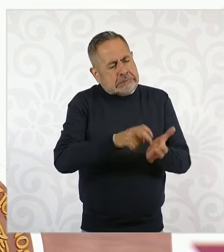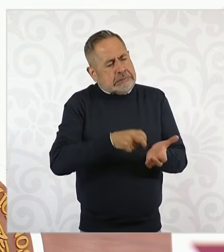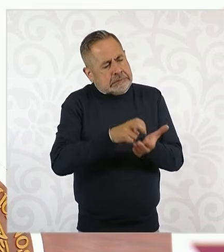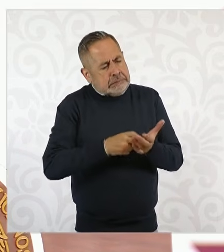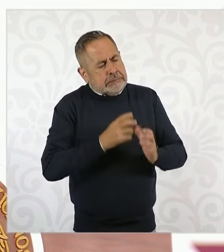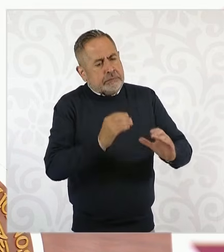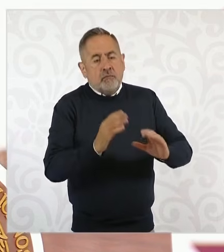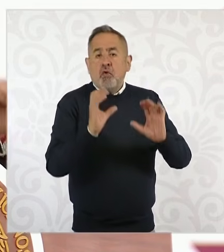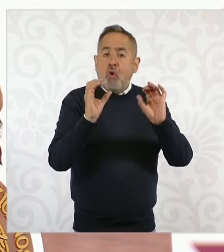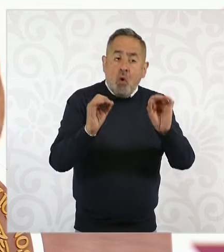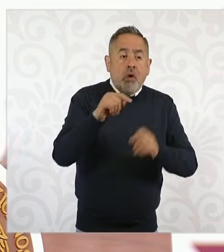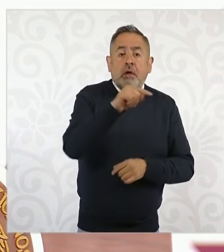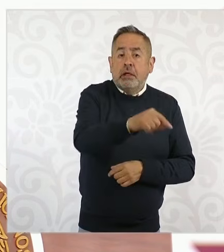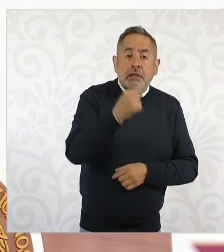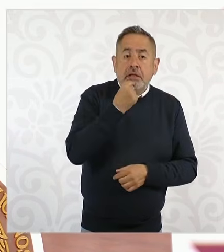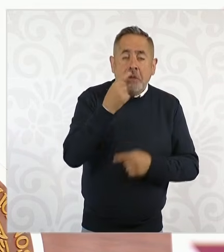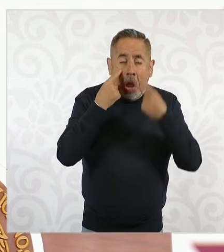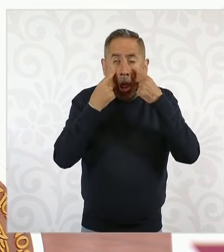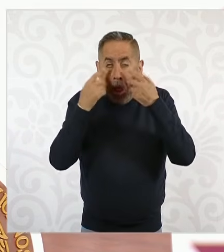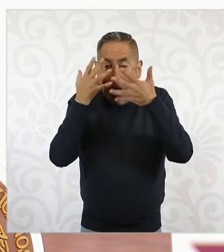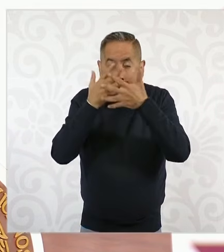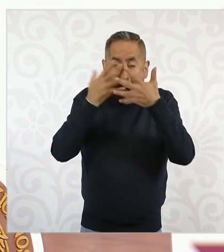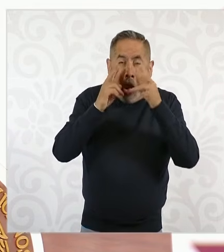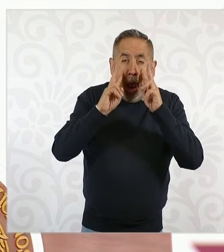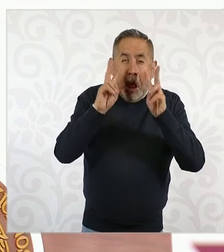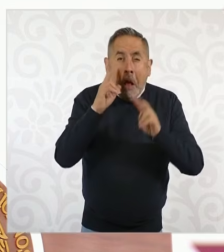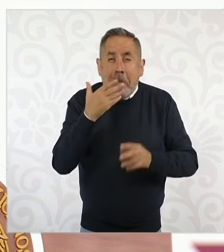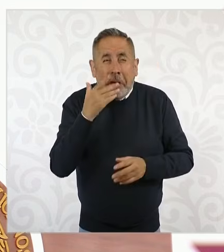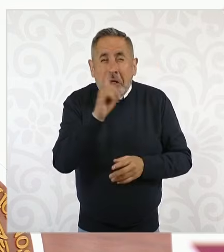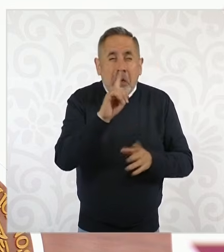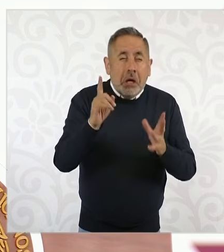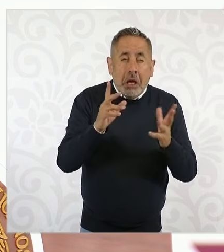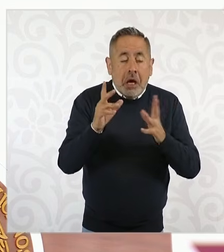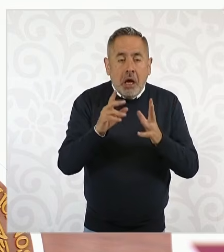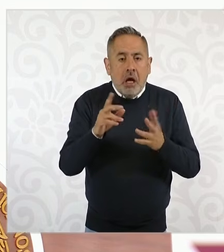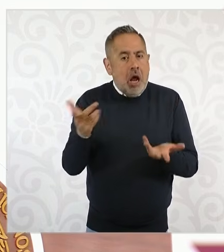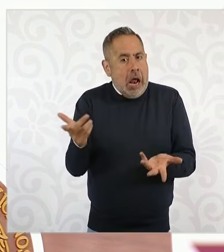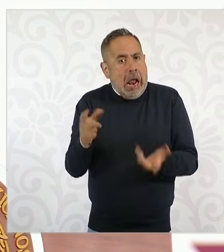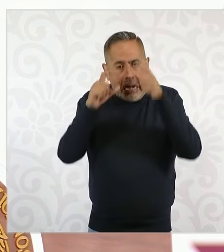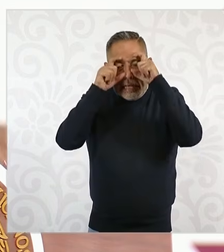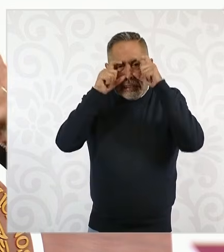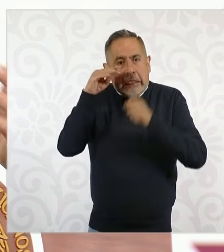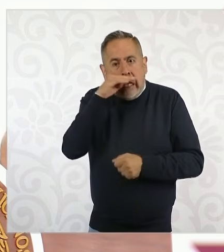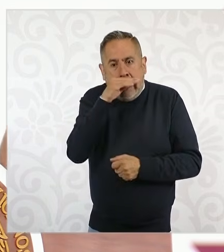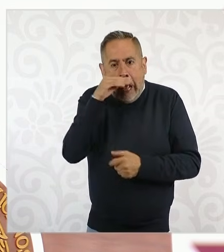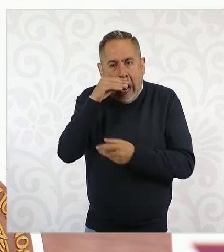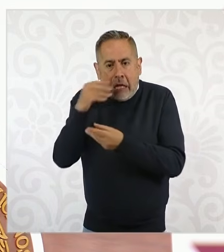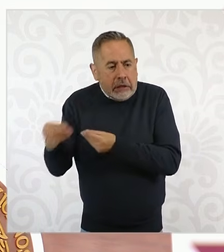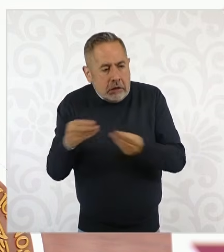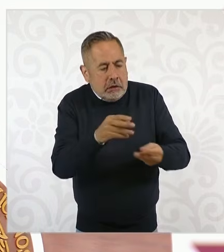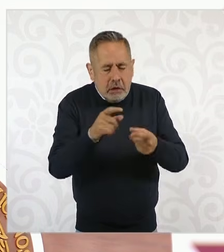problema de la vista y tiene la posibilidad de adquirir los lentes de manera gratuita, pues va a